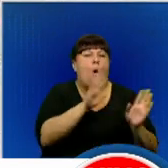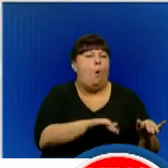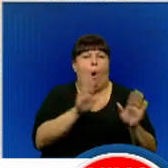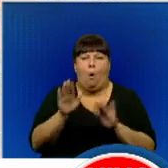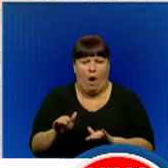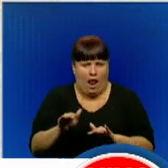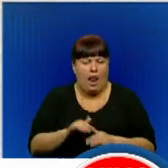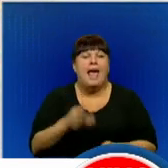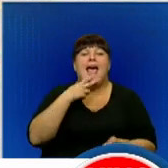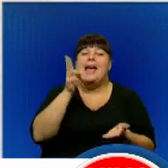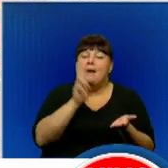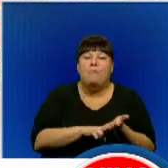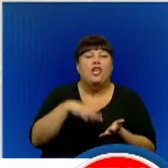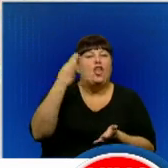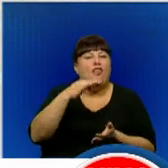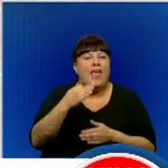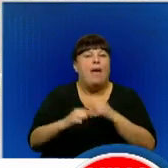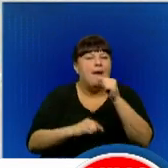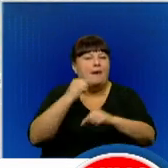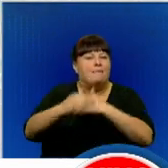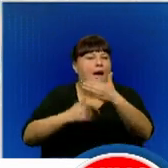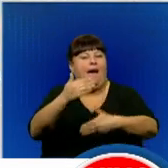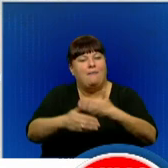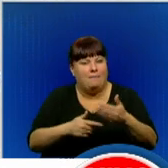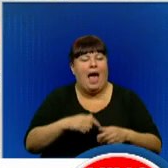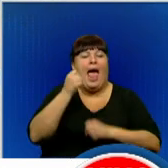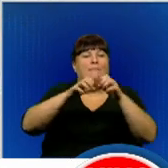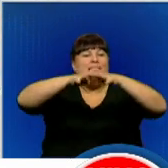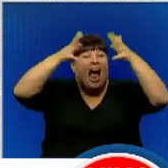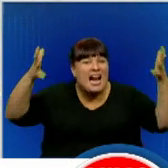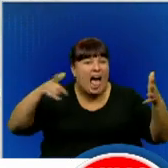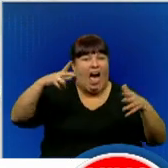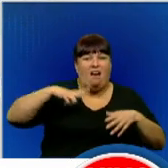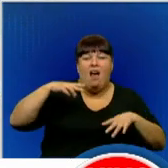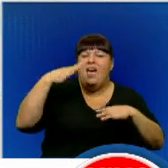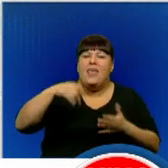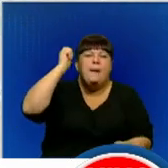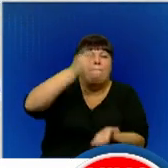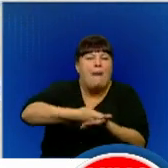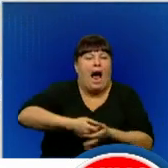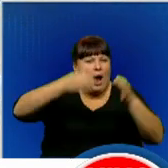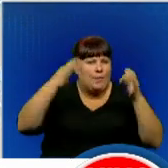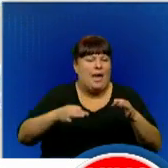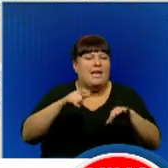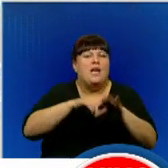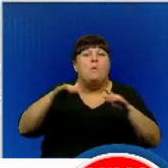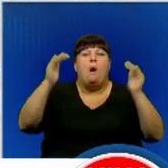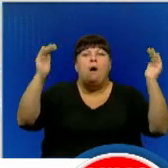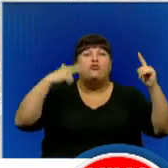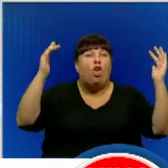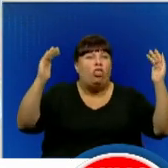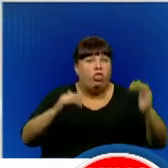los impuestos tienen que ser más progresivos las grandes empresas tienen que pagarlos justo en un contexto de merma generalizada